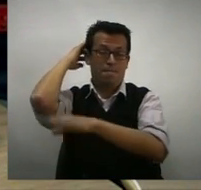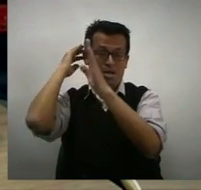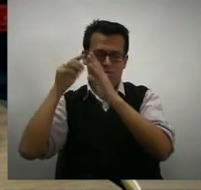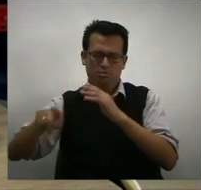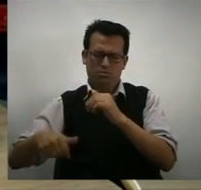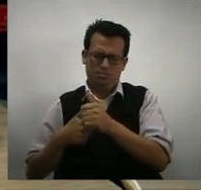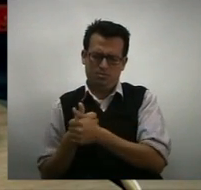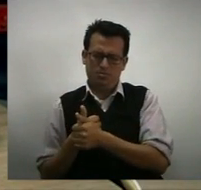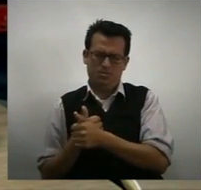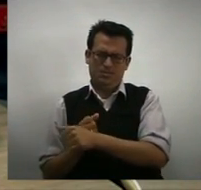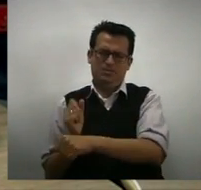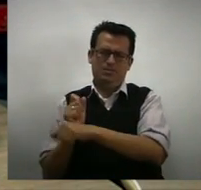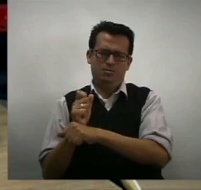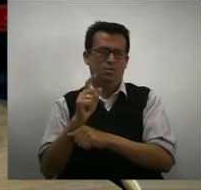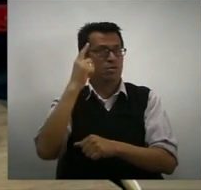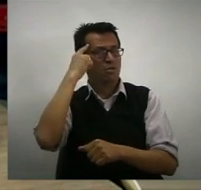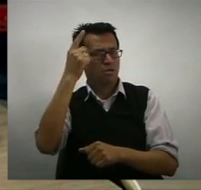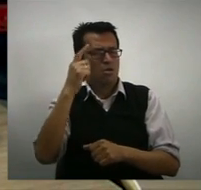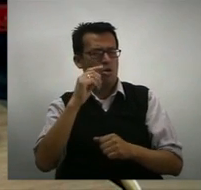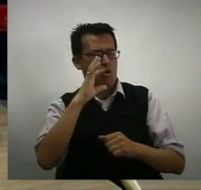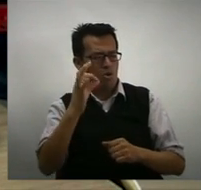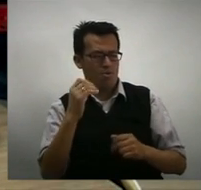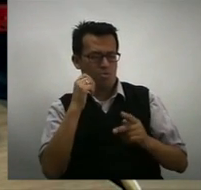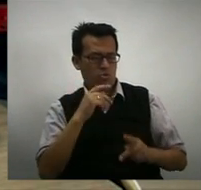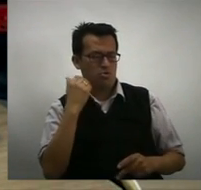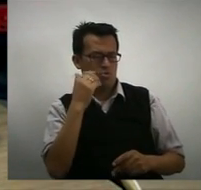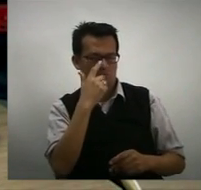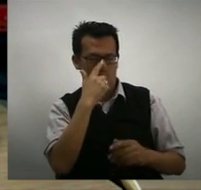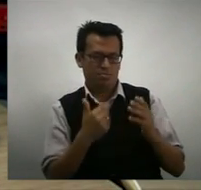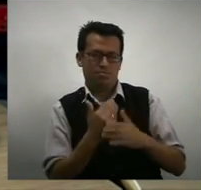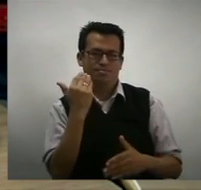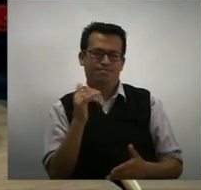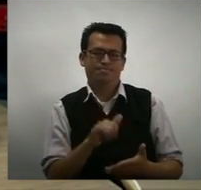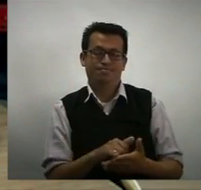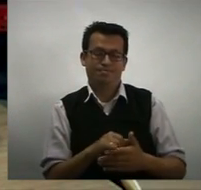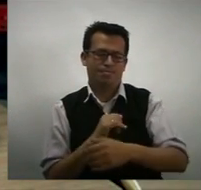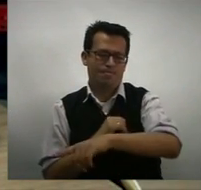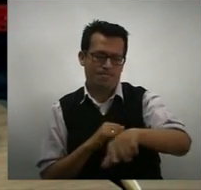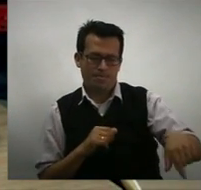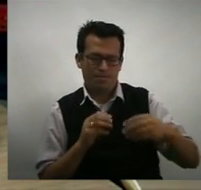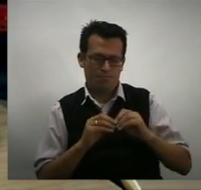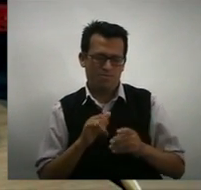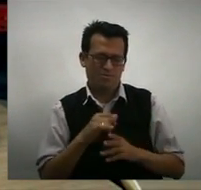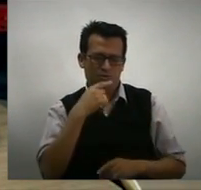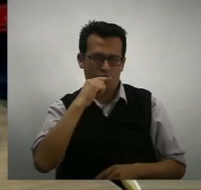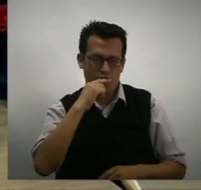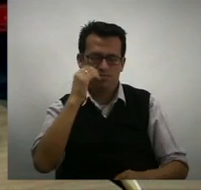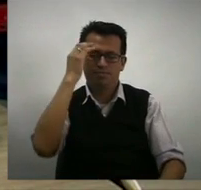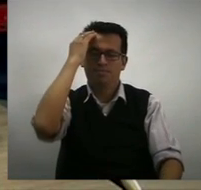mediática lleva consigo un ideal de hombre y mujer nuevo, el hombre conforme y uniforme. Esto es de Michel